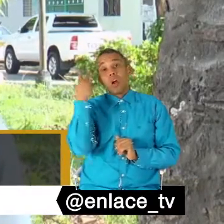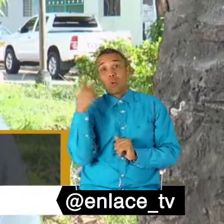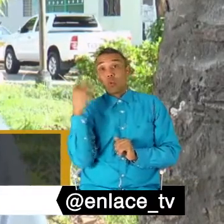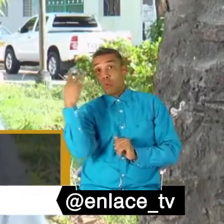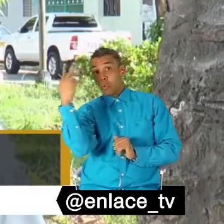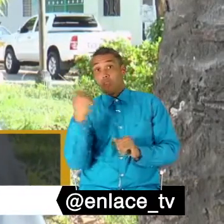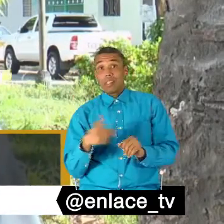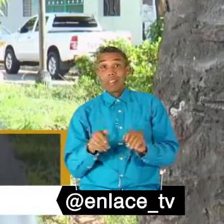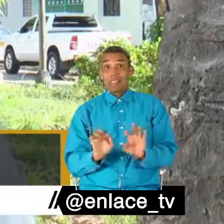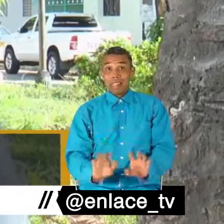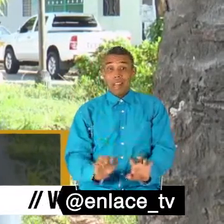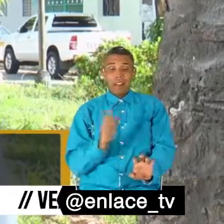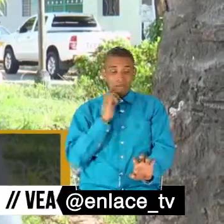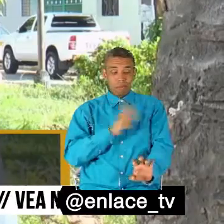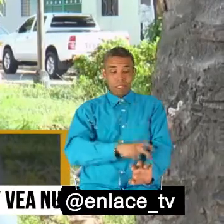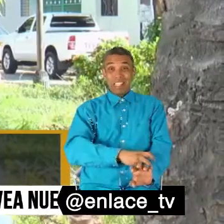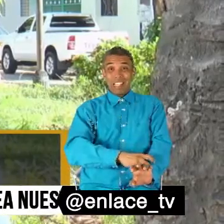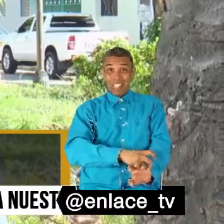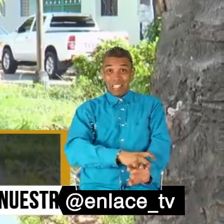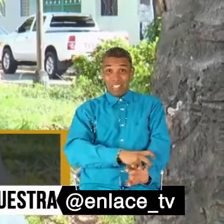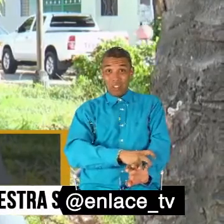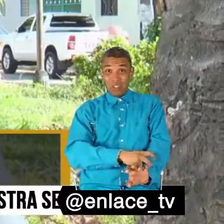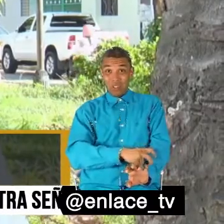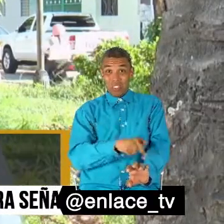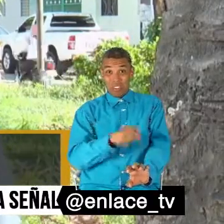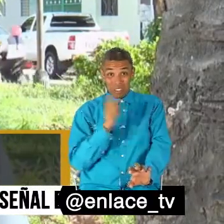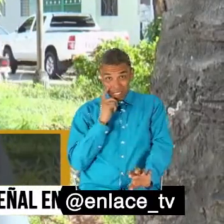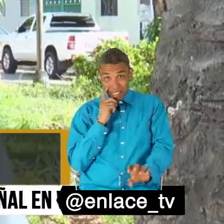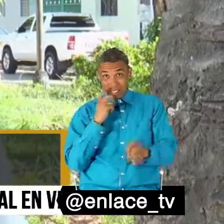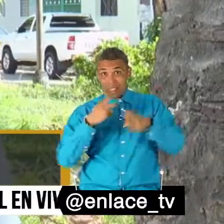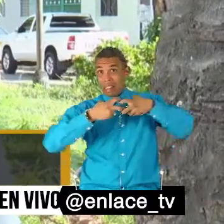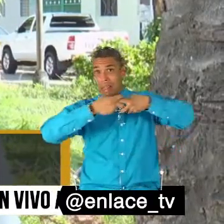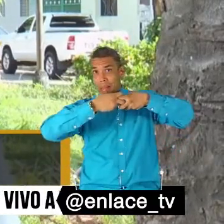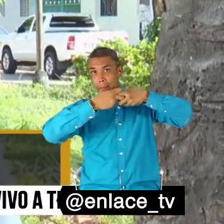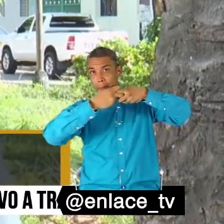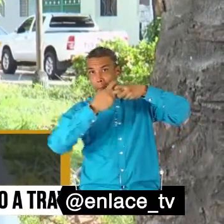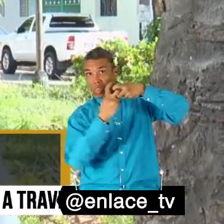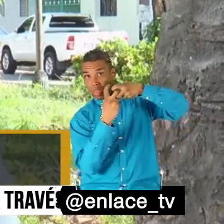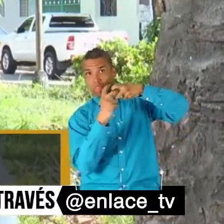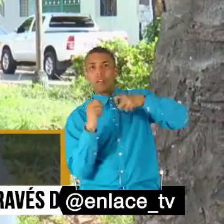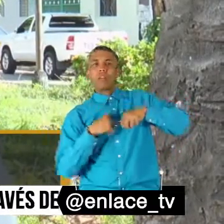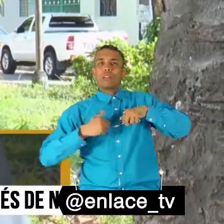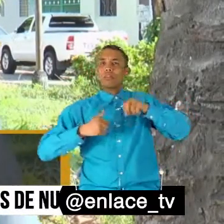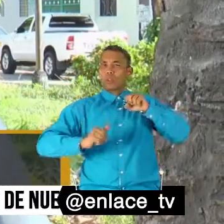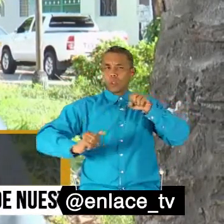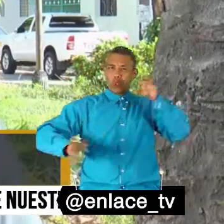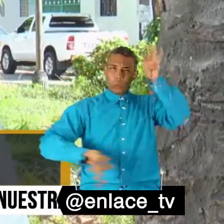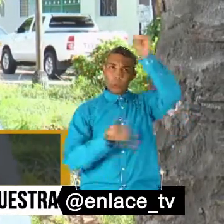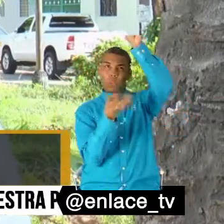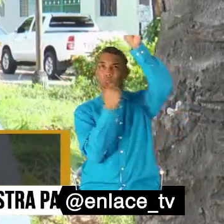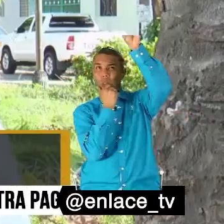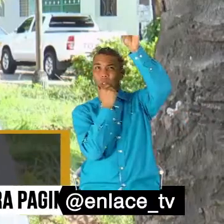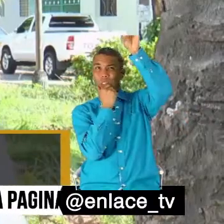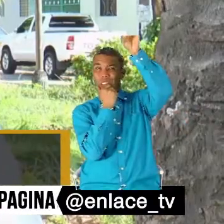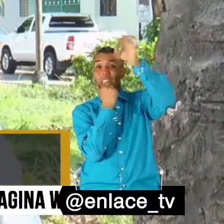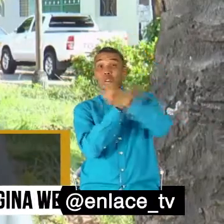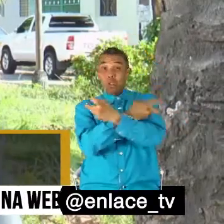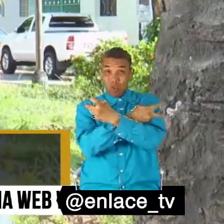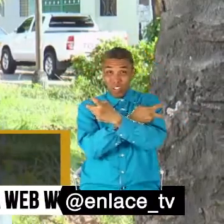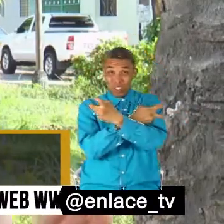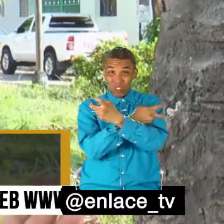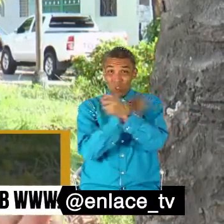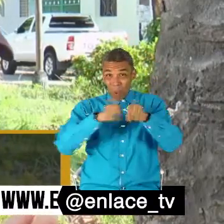ya. Entonces, como no me podían sobar y no era fractura, porque me tomaron una radiografía y no era fractura, entonces me hicieron una reducción cerrada, que o